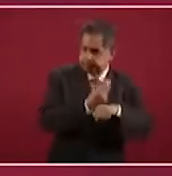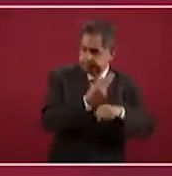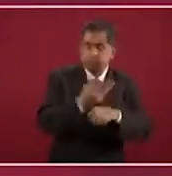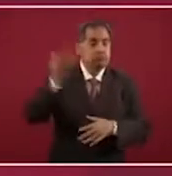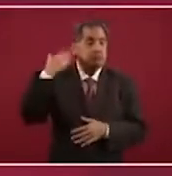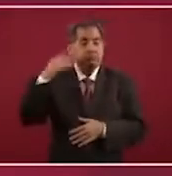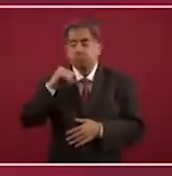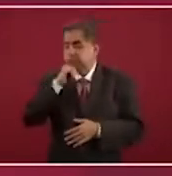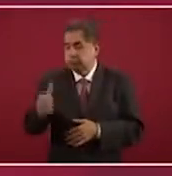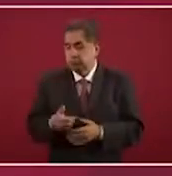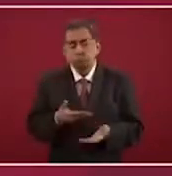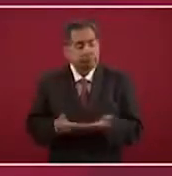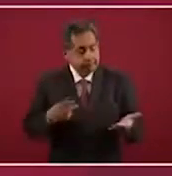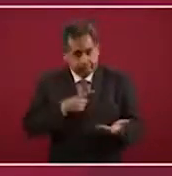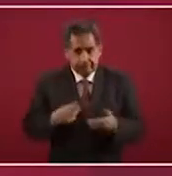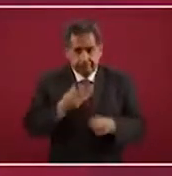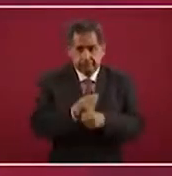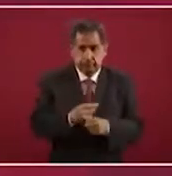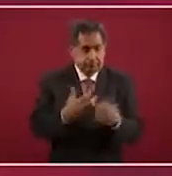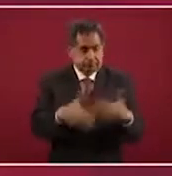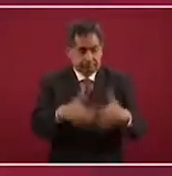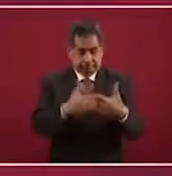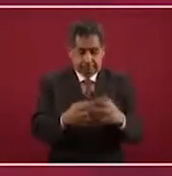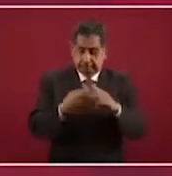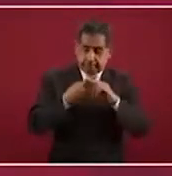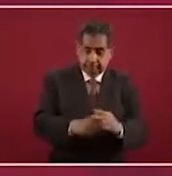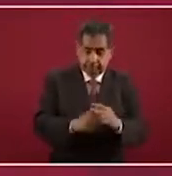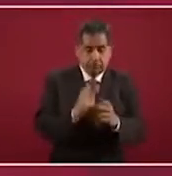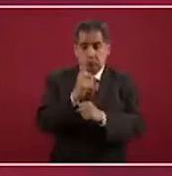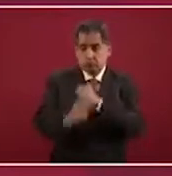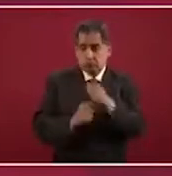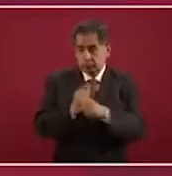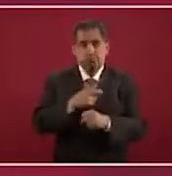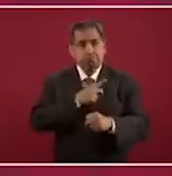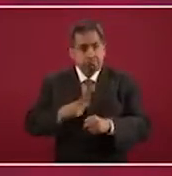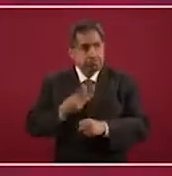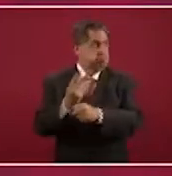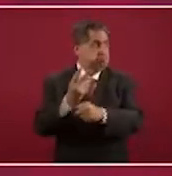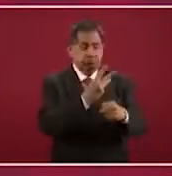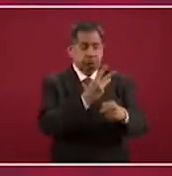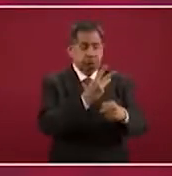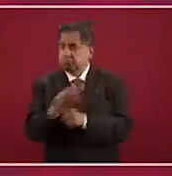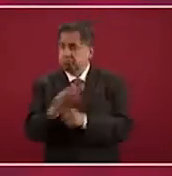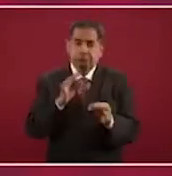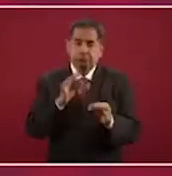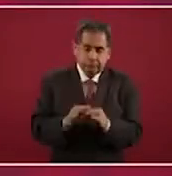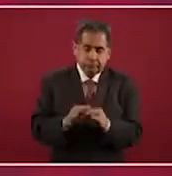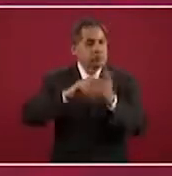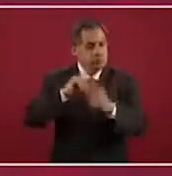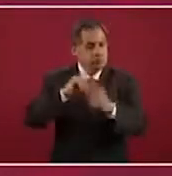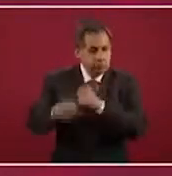programa o sea desde que nace una refinería cada año tienes un programa de mantenimiento mayor y se había abandonado